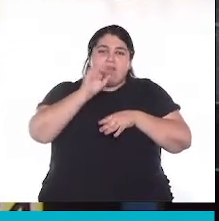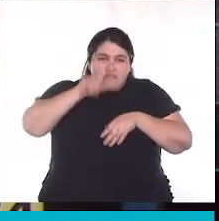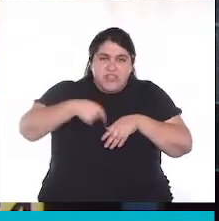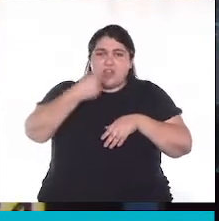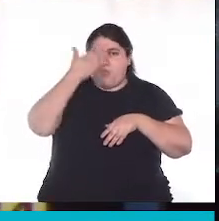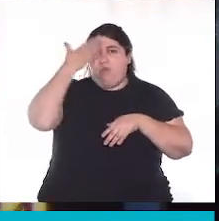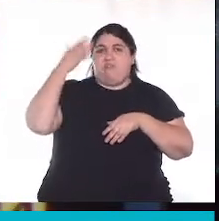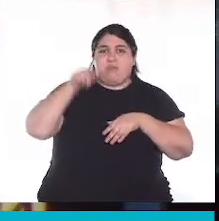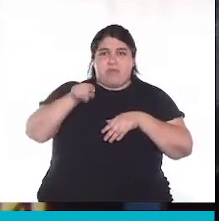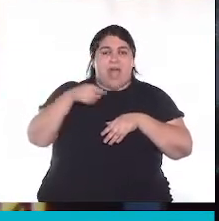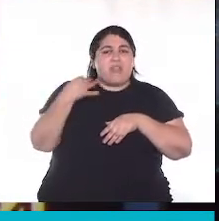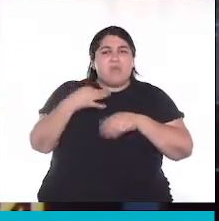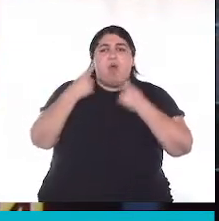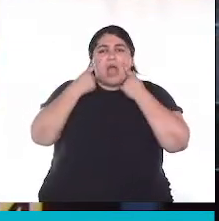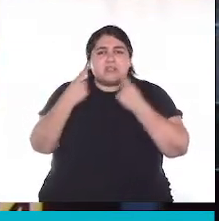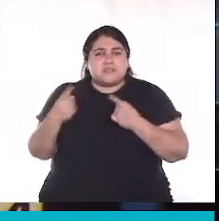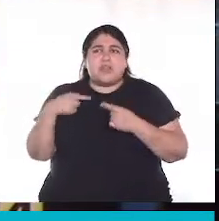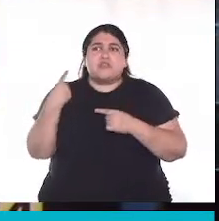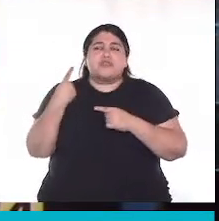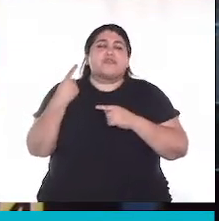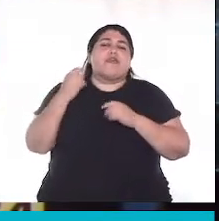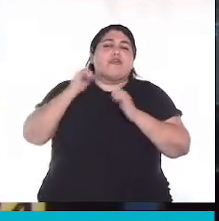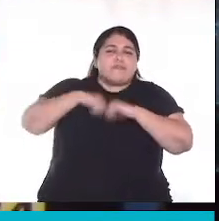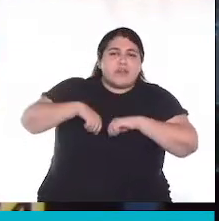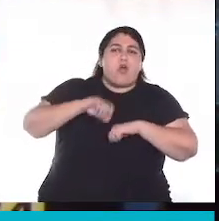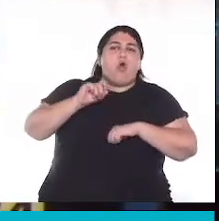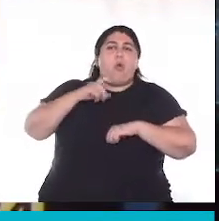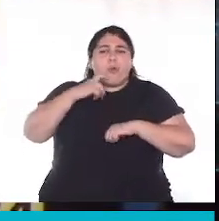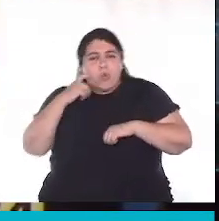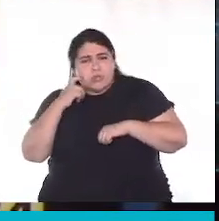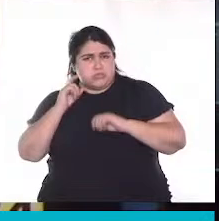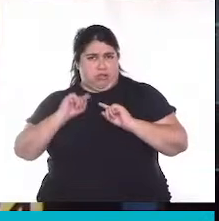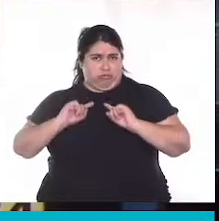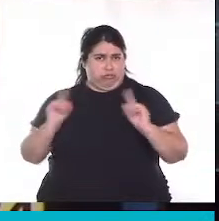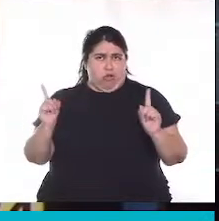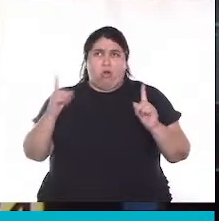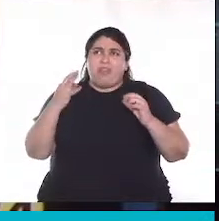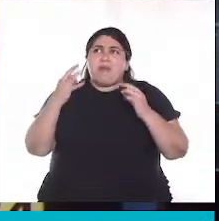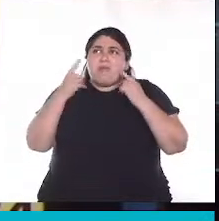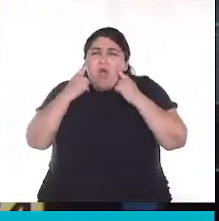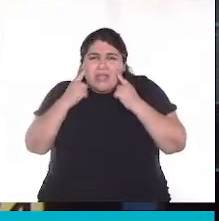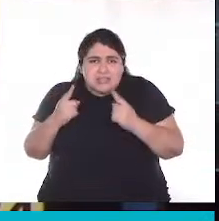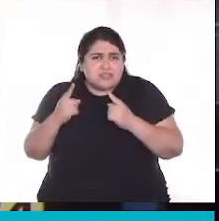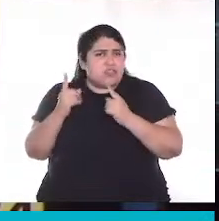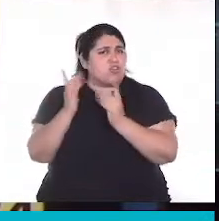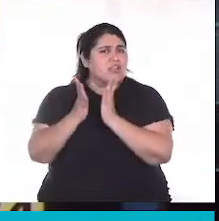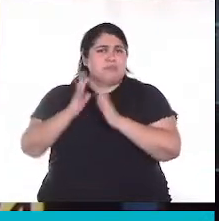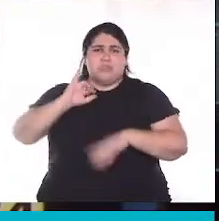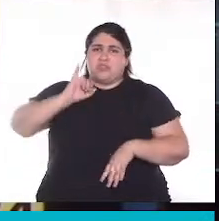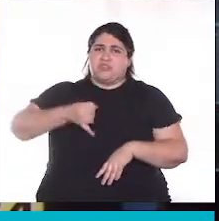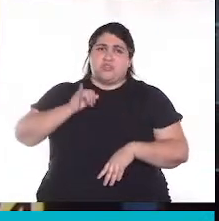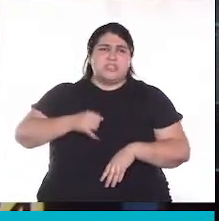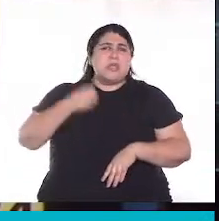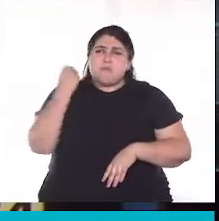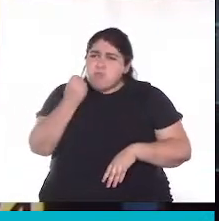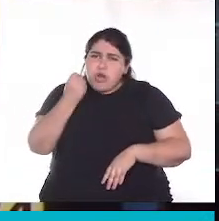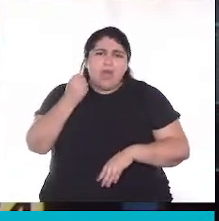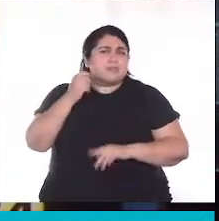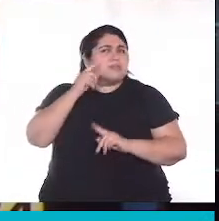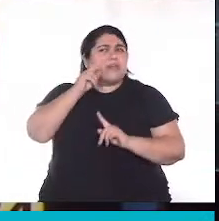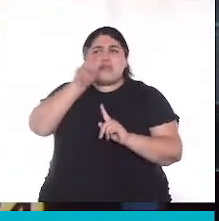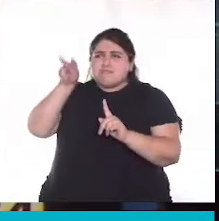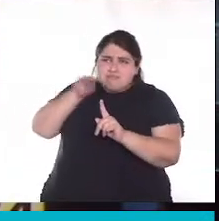tal. No hay que ocultarla, no es vergüenza, pero sí hay que tratarla y hay que abordarla, mirando el problema de